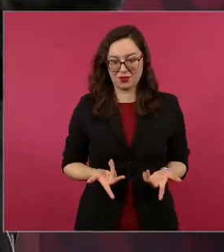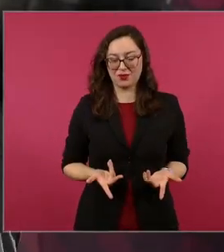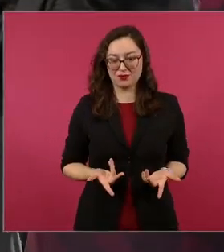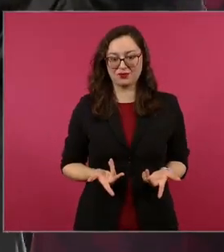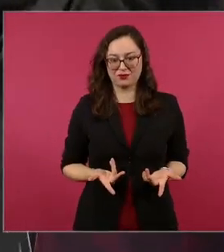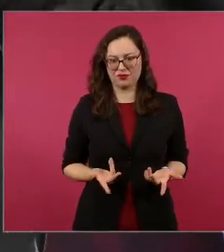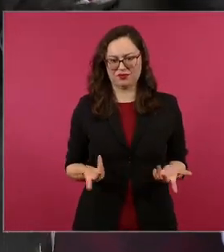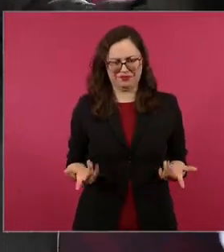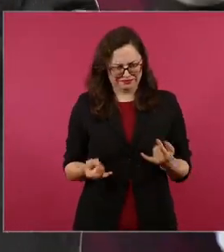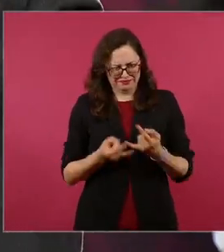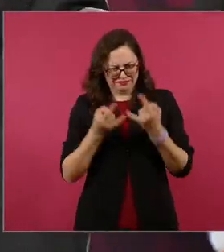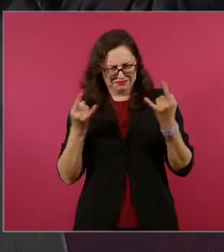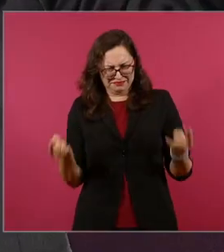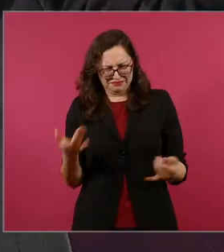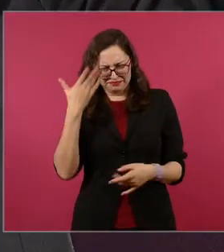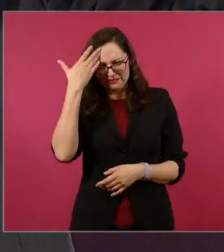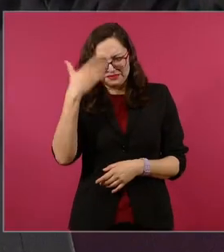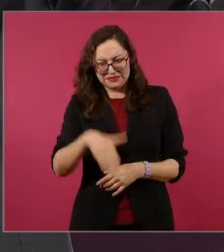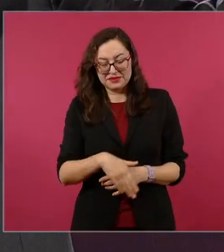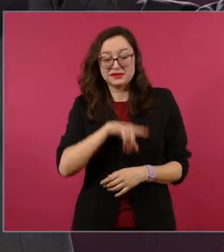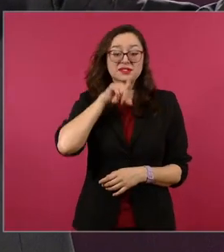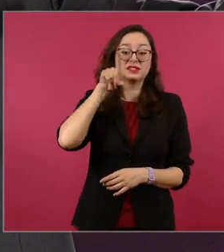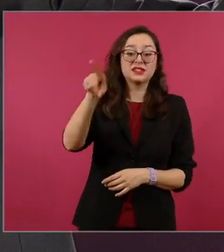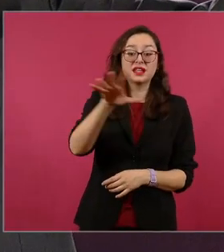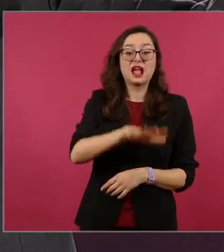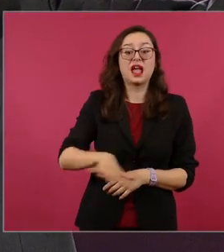después de un acto en campaña,